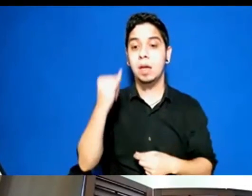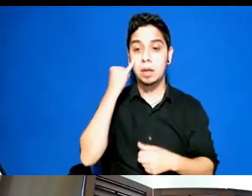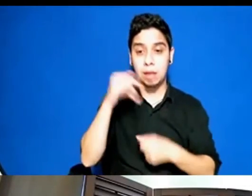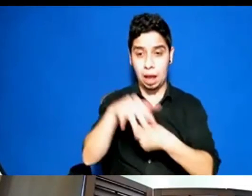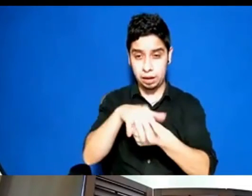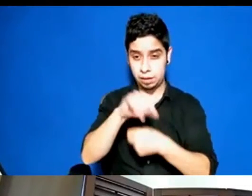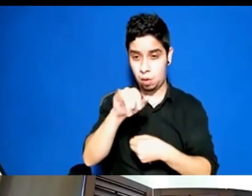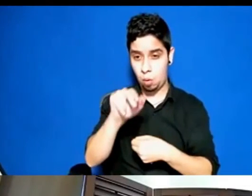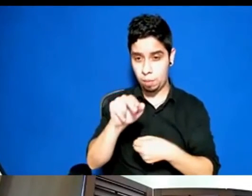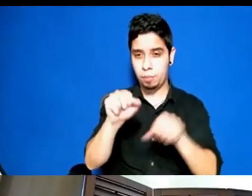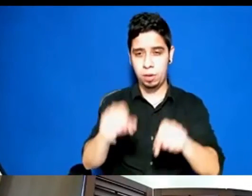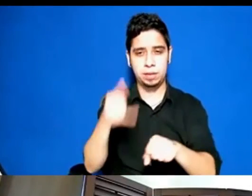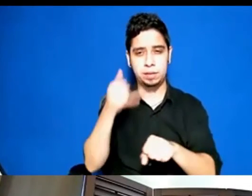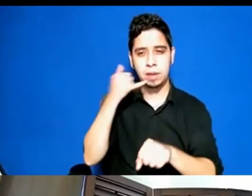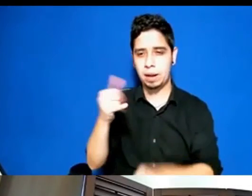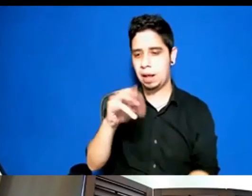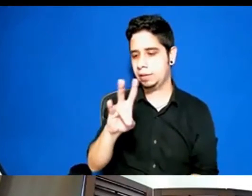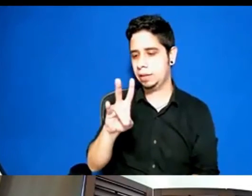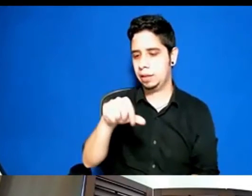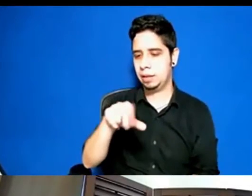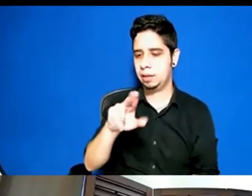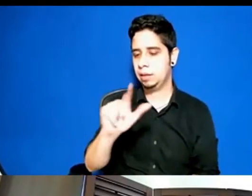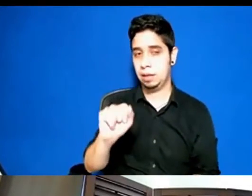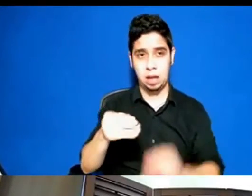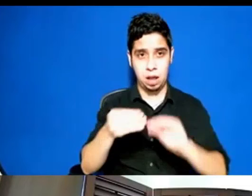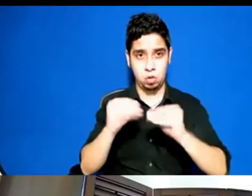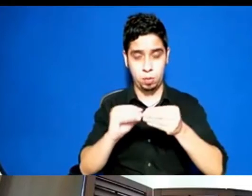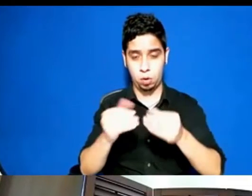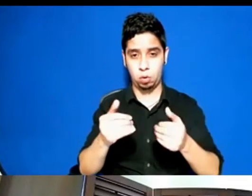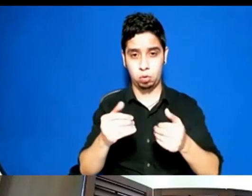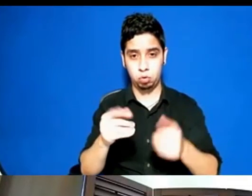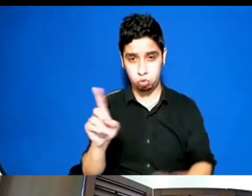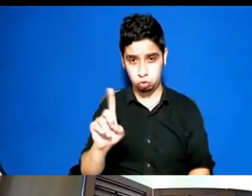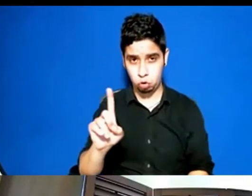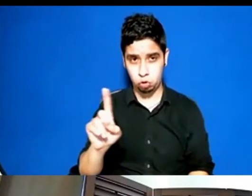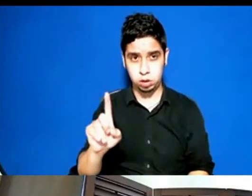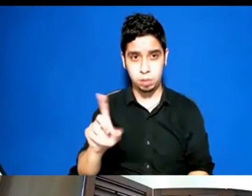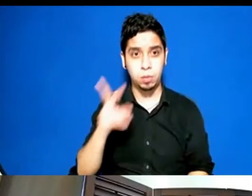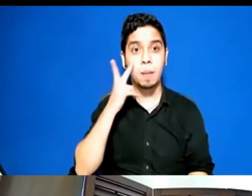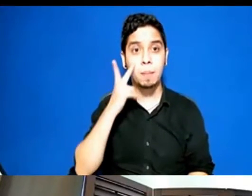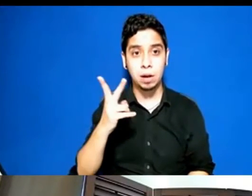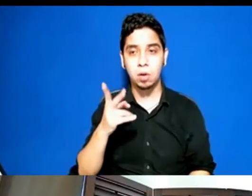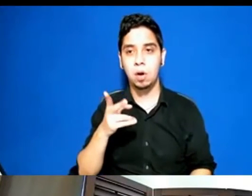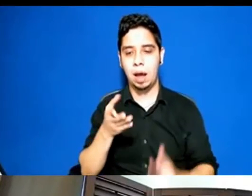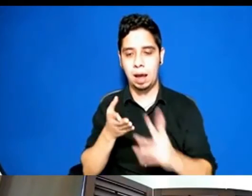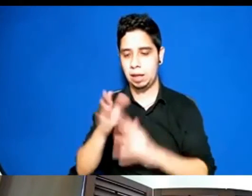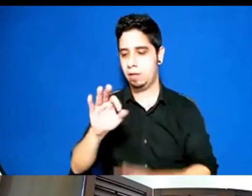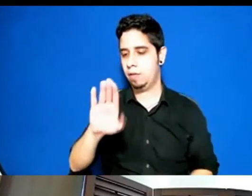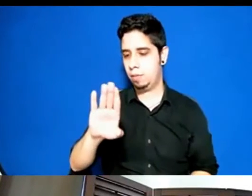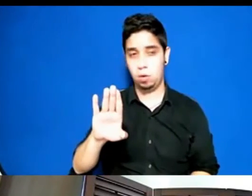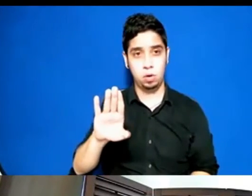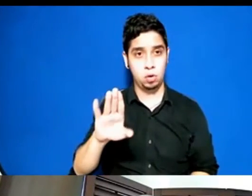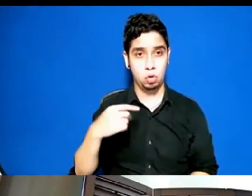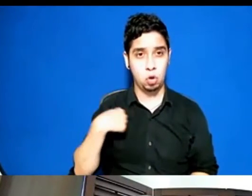a Setequillas. Ok. El número telefónico está en la página de este Facebook,